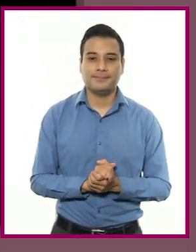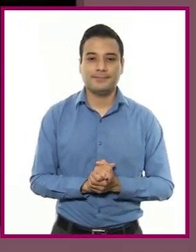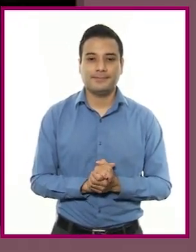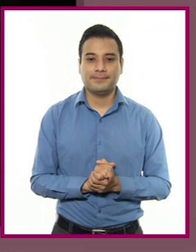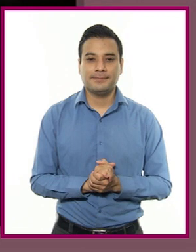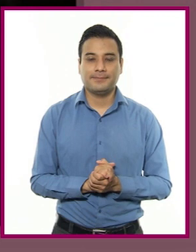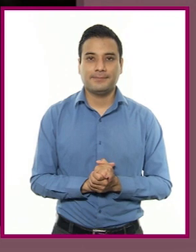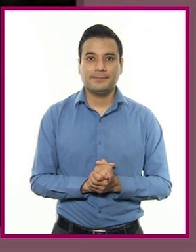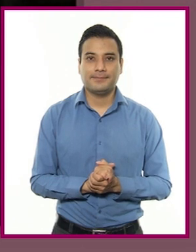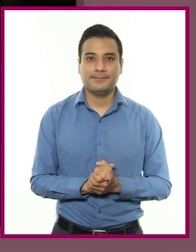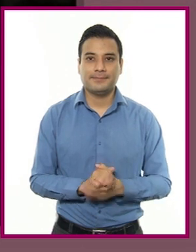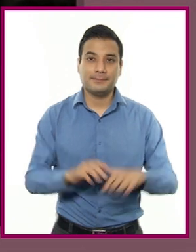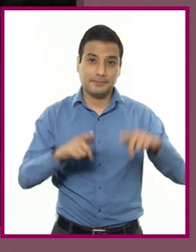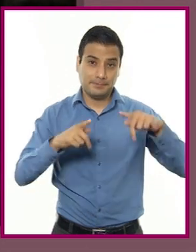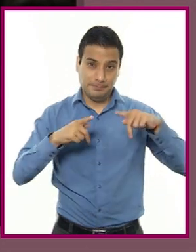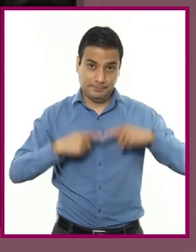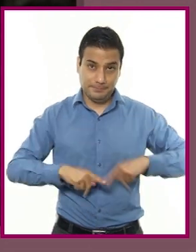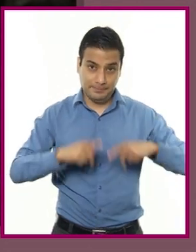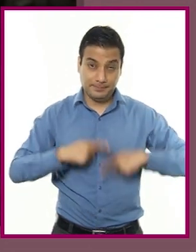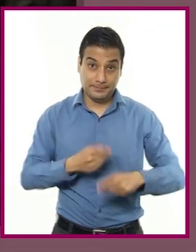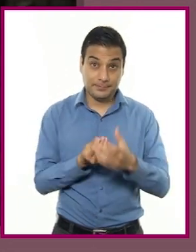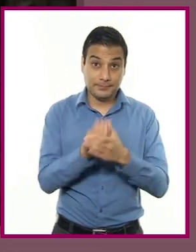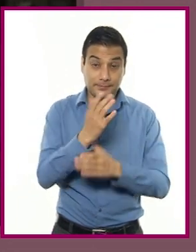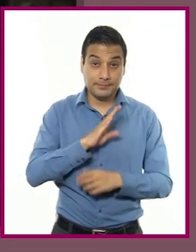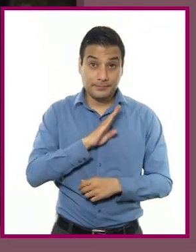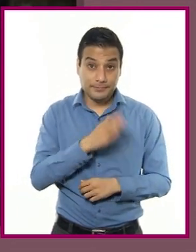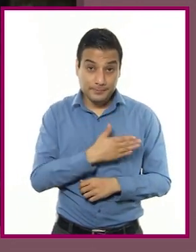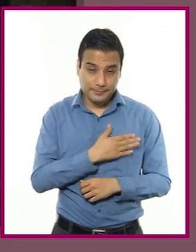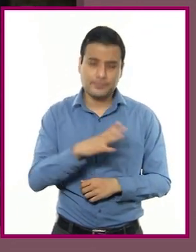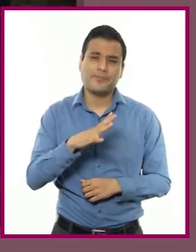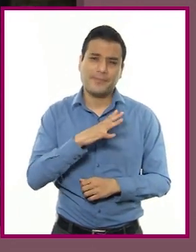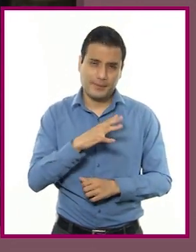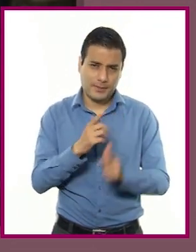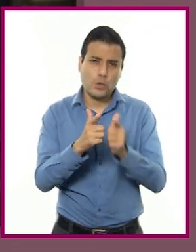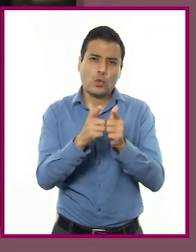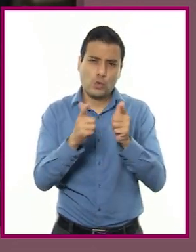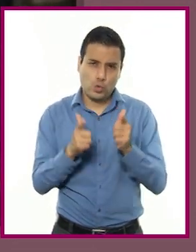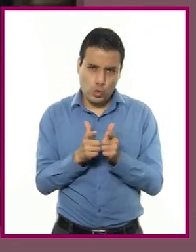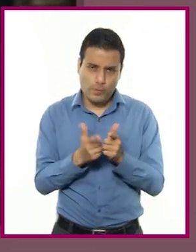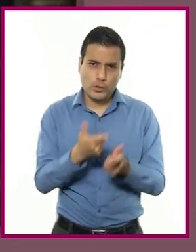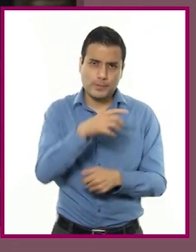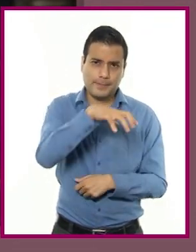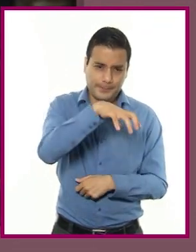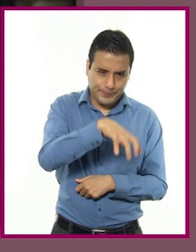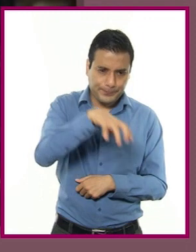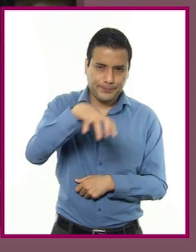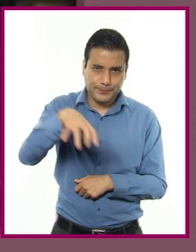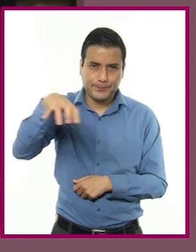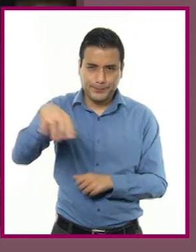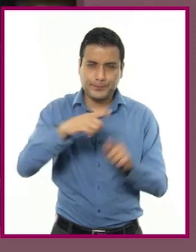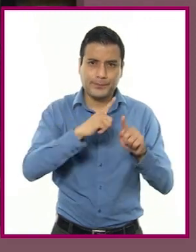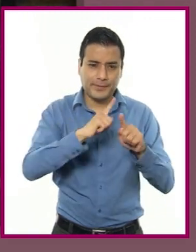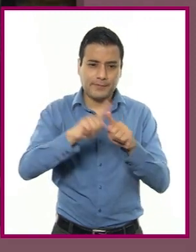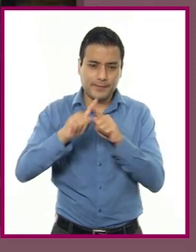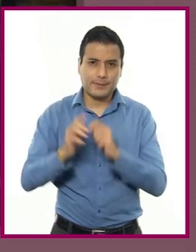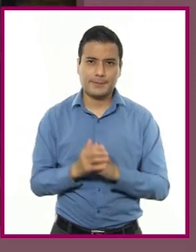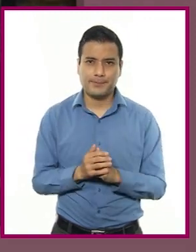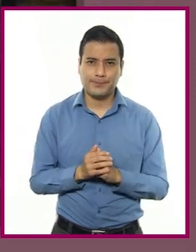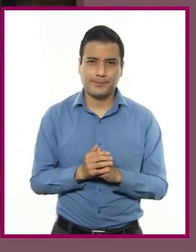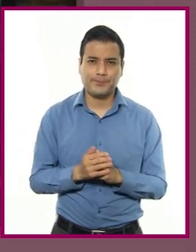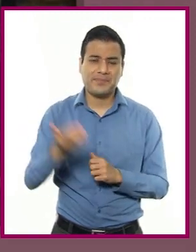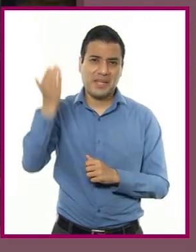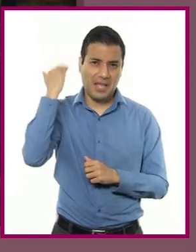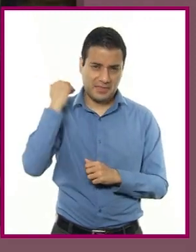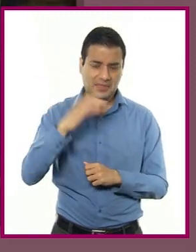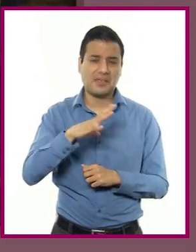La población de la Nueva España estuvo claramente dividida en estamentos sociales y raciales. En los primeros tiempos